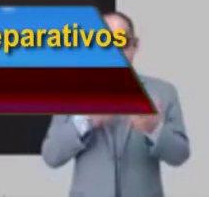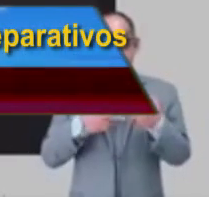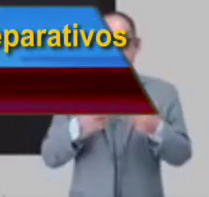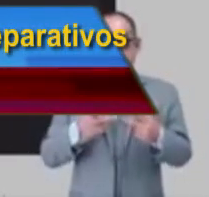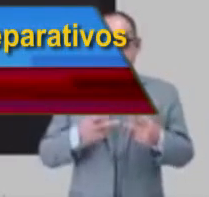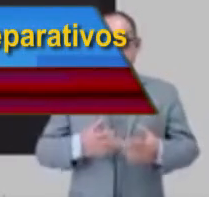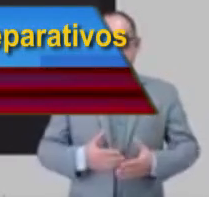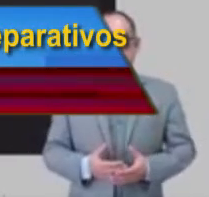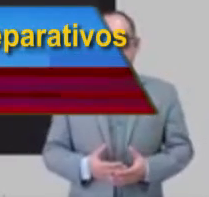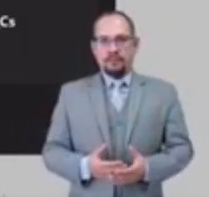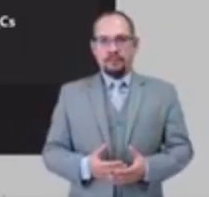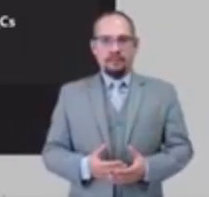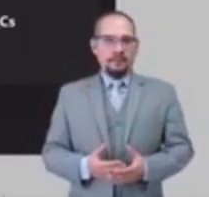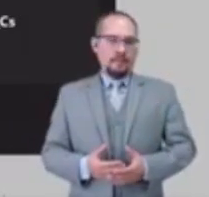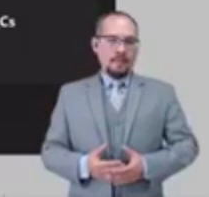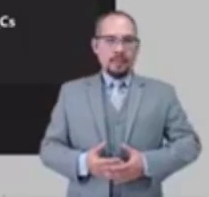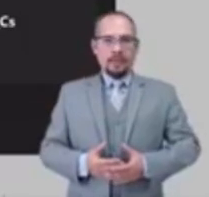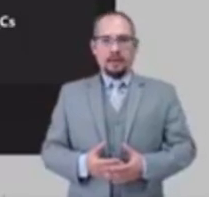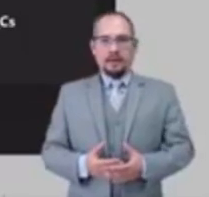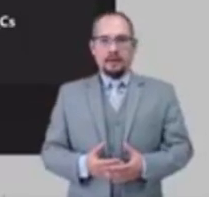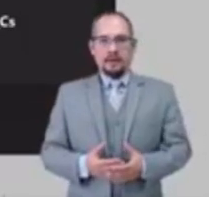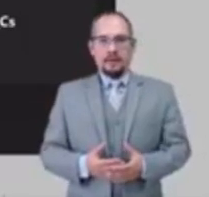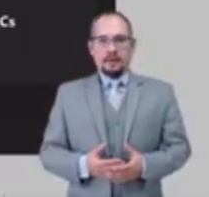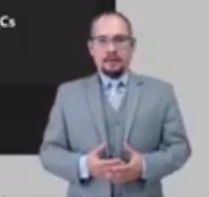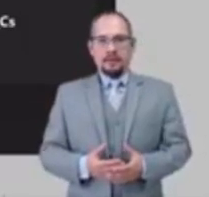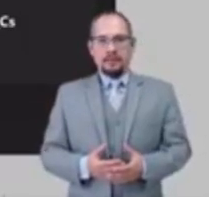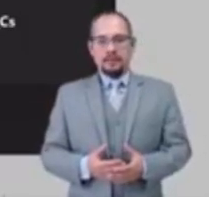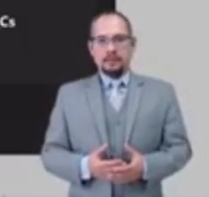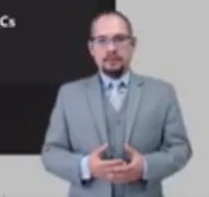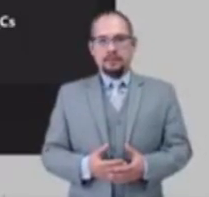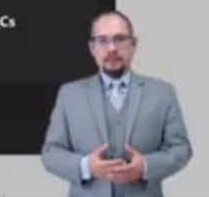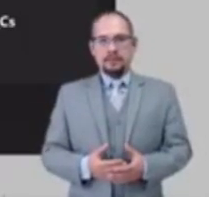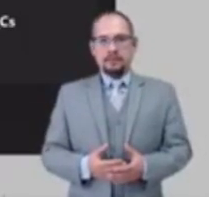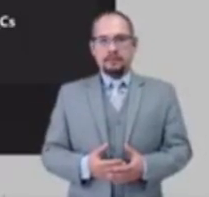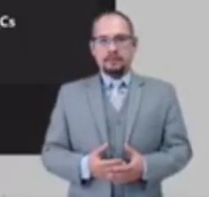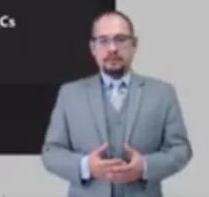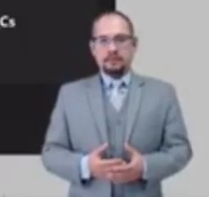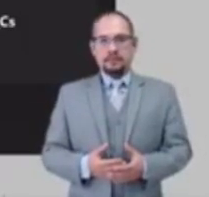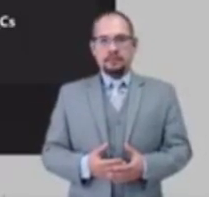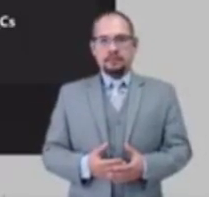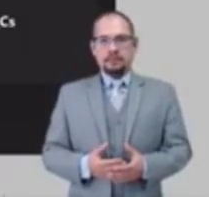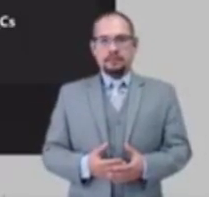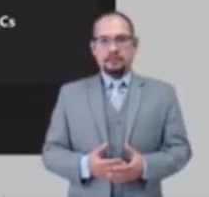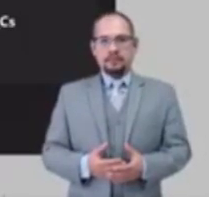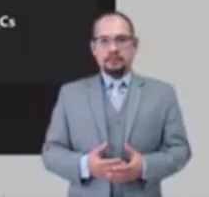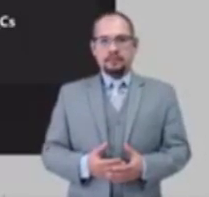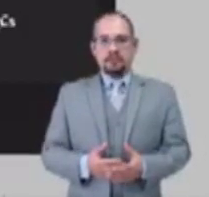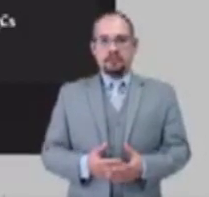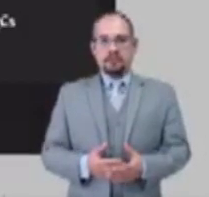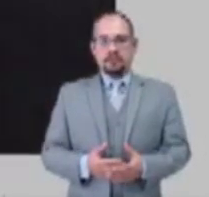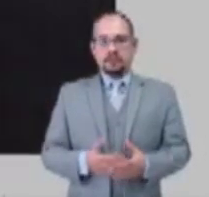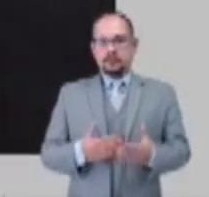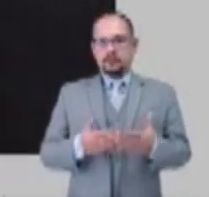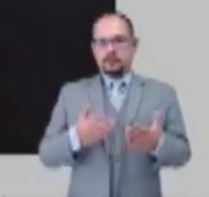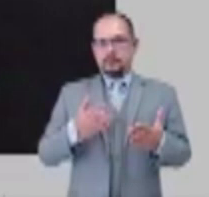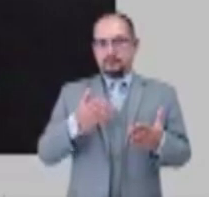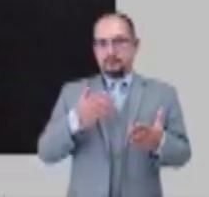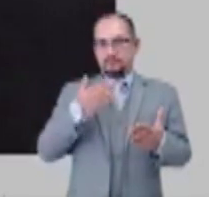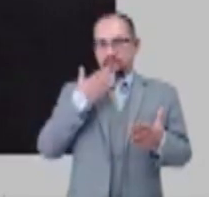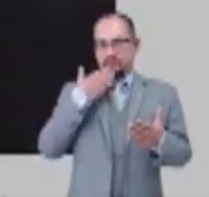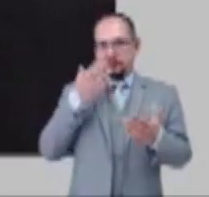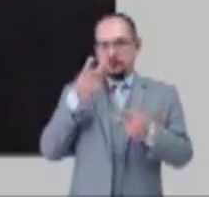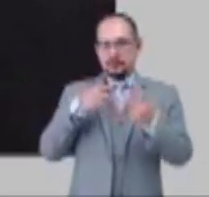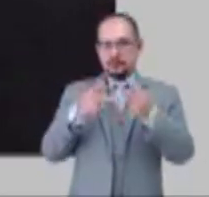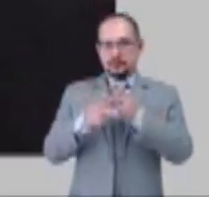informe sobre el monitoreo de encuestas por muestreo no institucionales del periodo del 24 de febrero al 6 de marzo el secretario ejecutivo